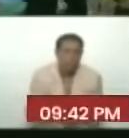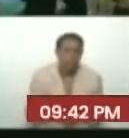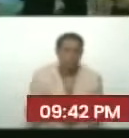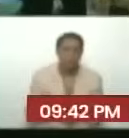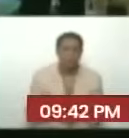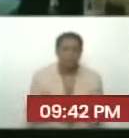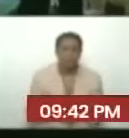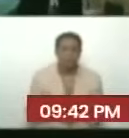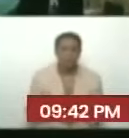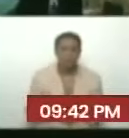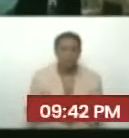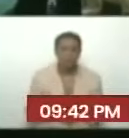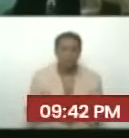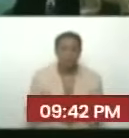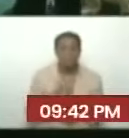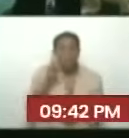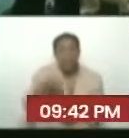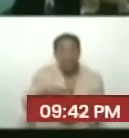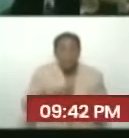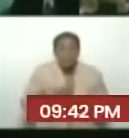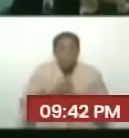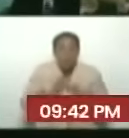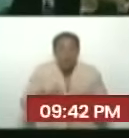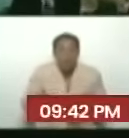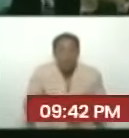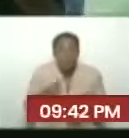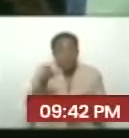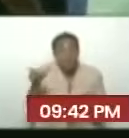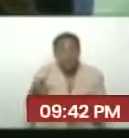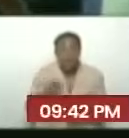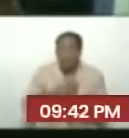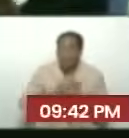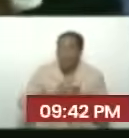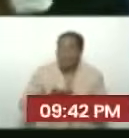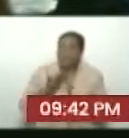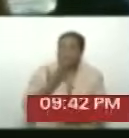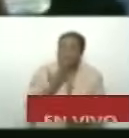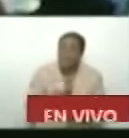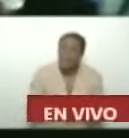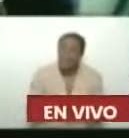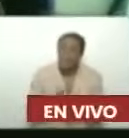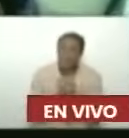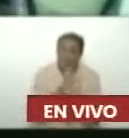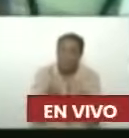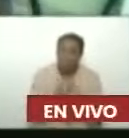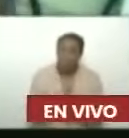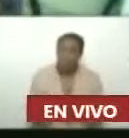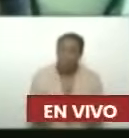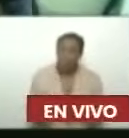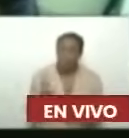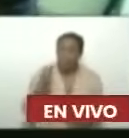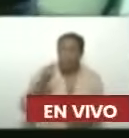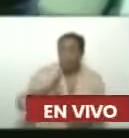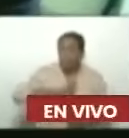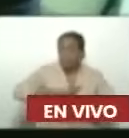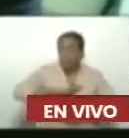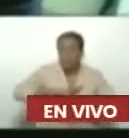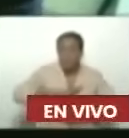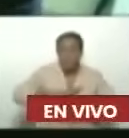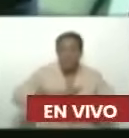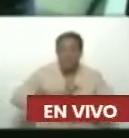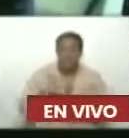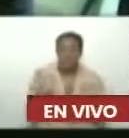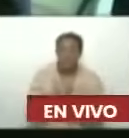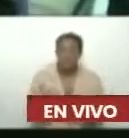muy bien. Para comenzar, bueno, estamos muy agradecidos de poder estar acá. Nunca va a ser suficiente las gracias y